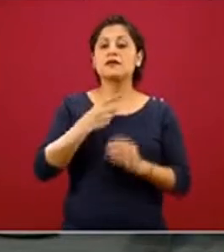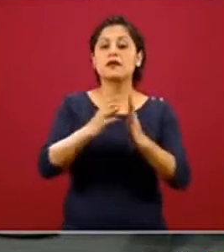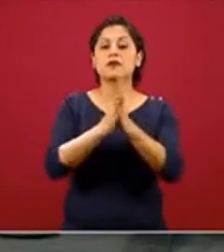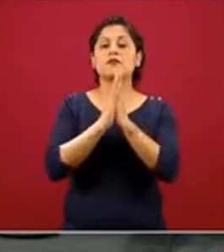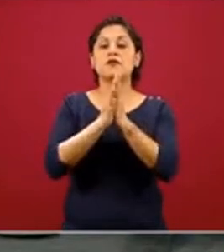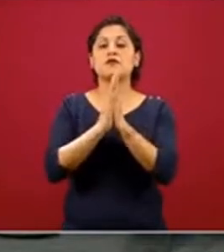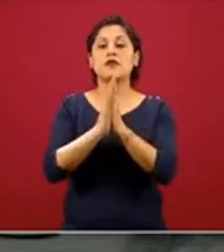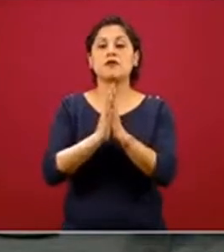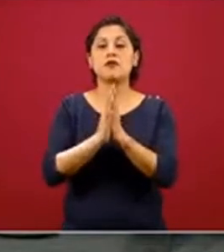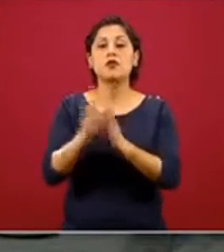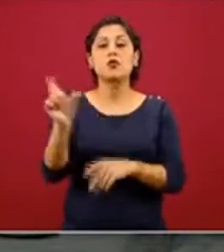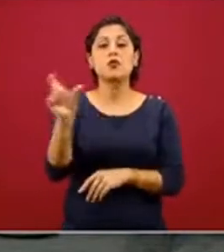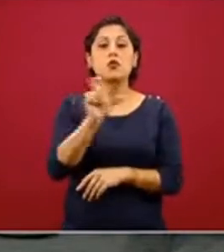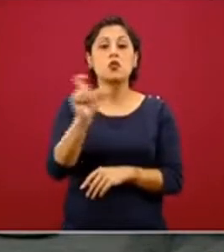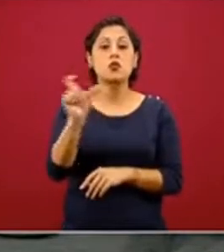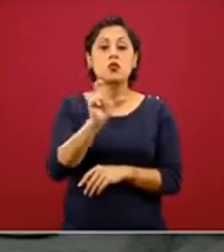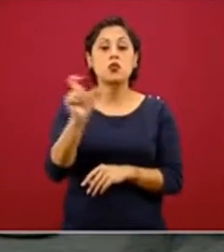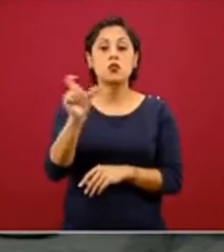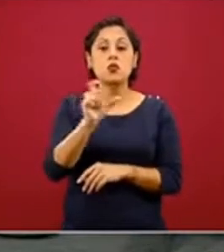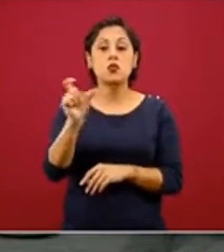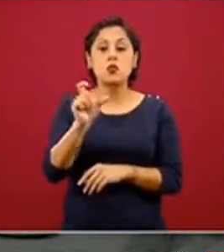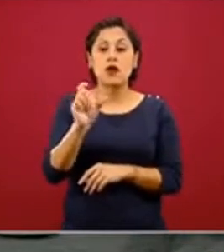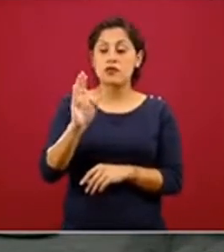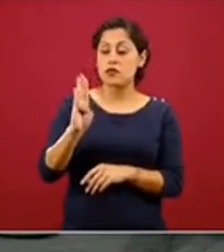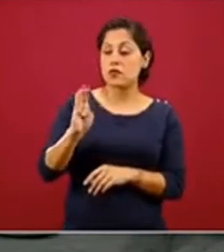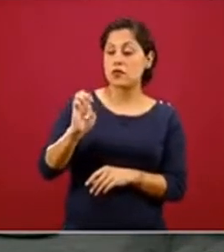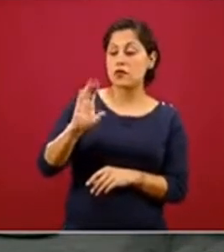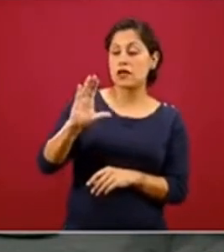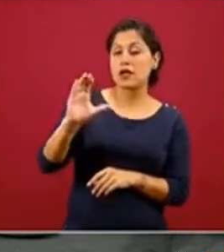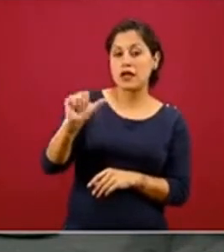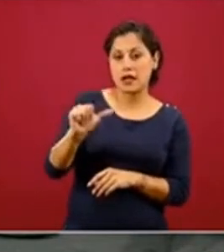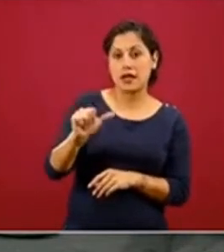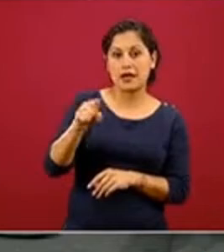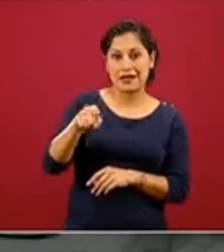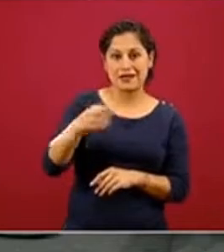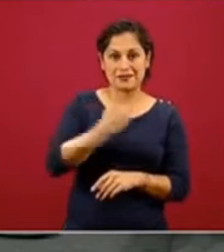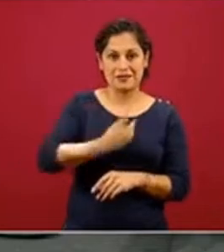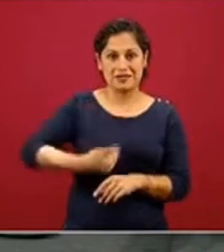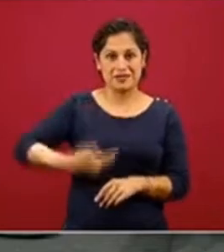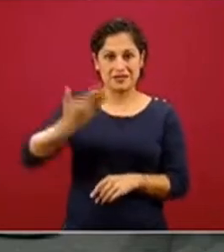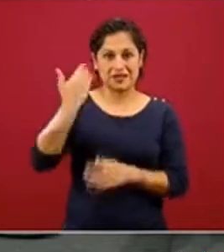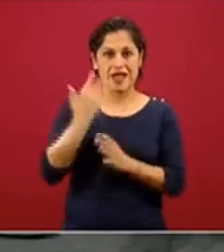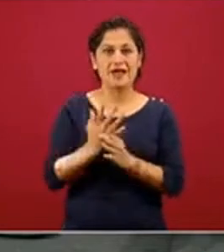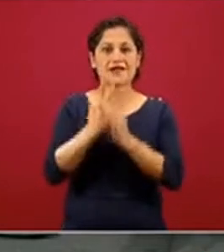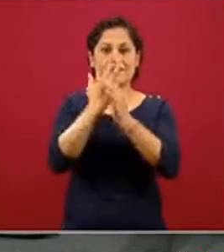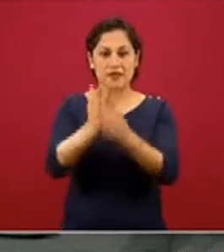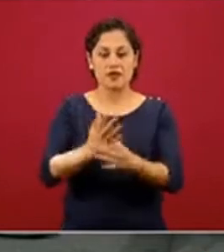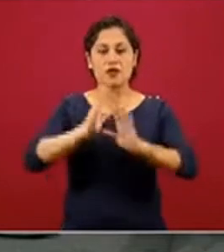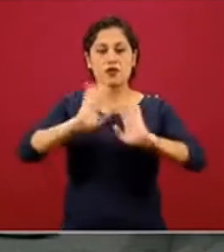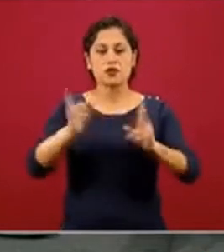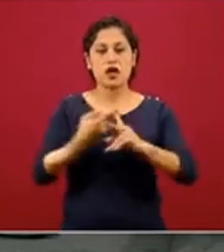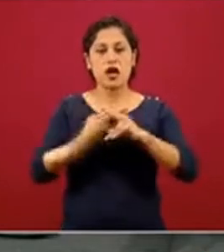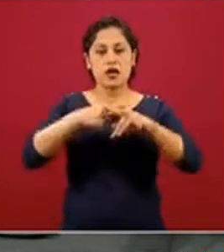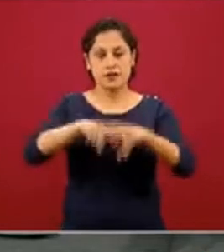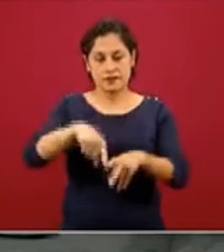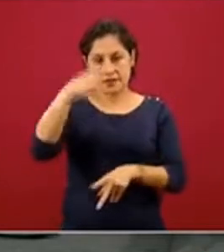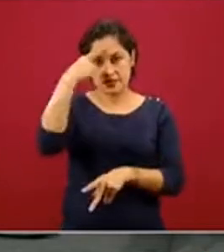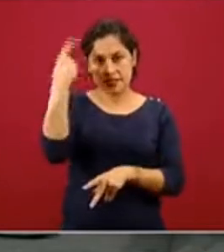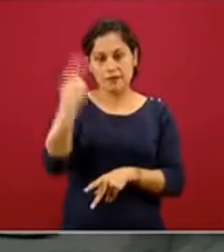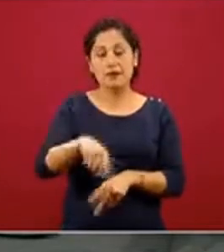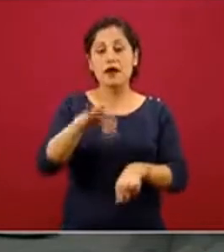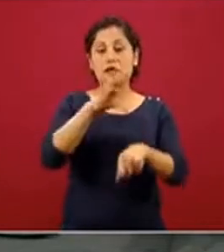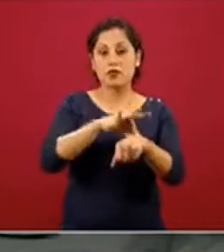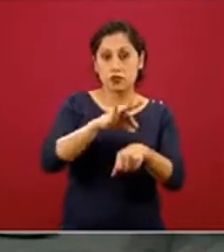ya hay alguna fecha para que estas becas que anunció el presidente López Obrador se comiencen a otorgar para especializar a los médicos y a las enfermeras en el extranjero y aquí